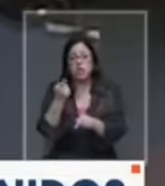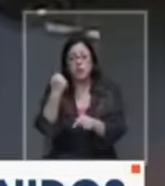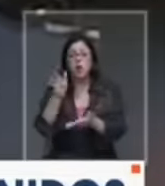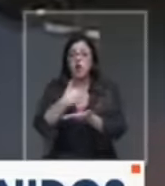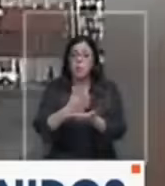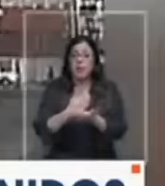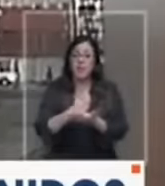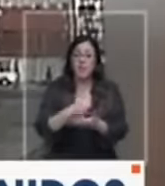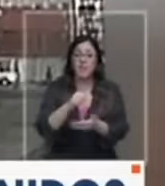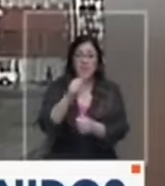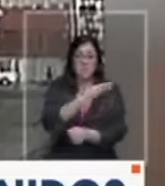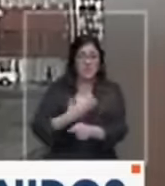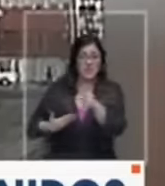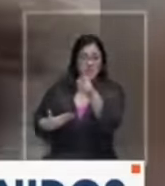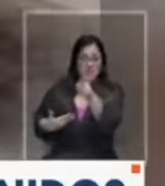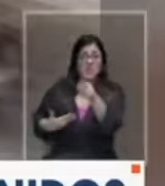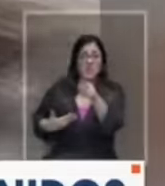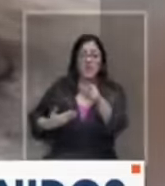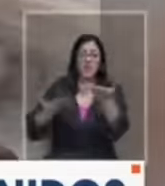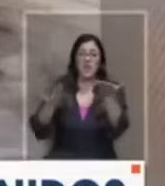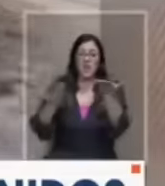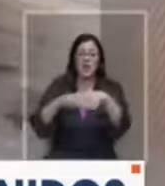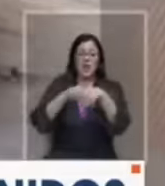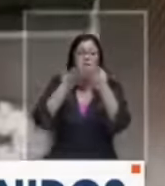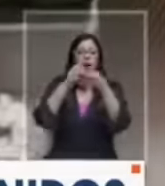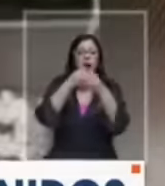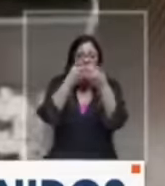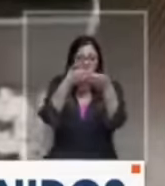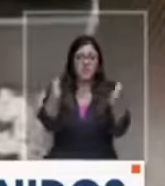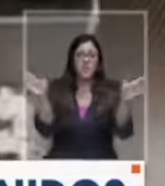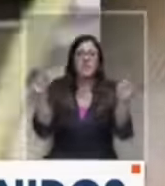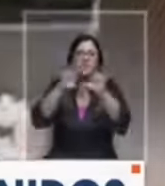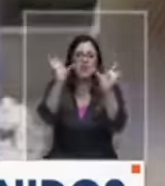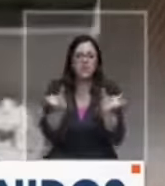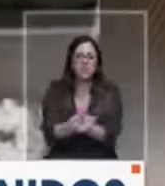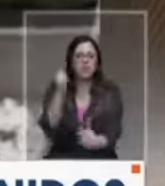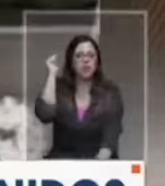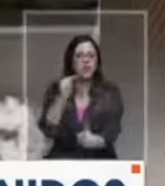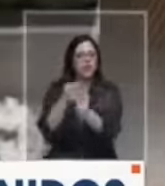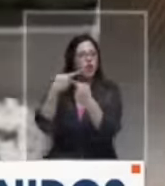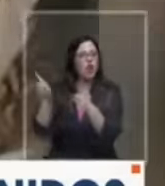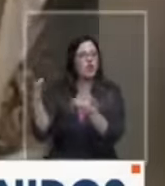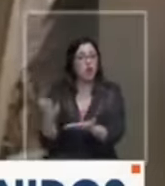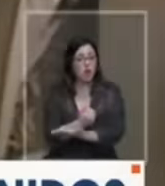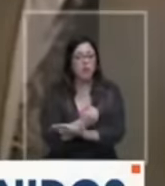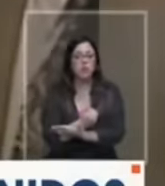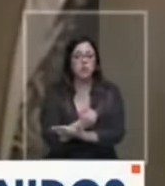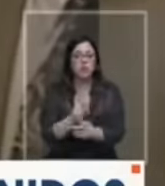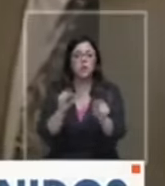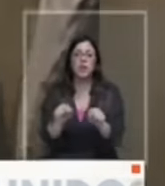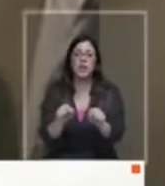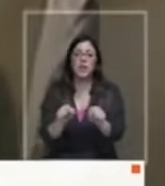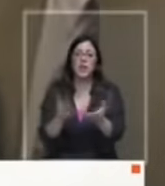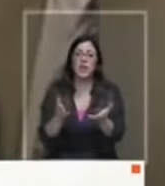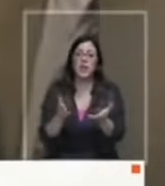era hacer algo más abrirse al mundo el objetivo lo tenía claro Otra cosa era lograrlo el anuncio del presidente